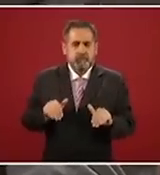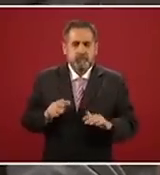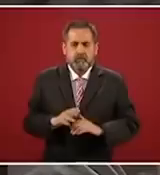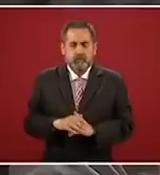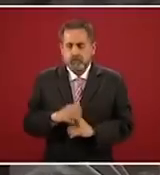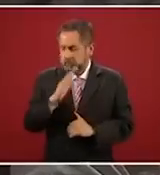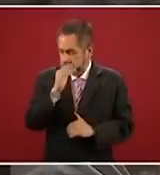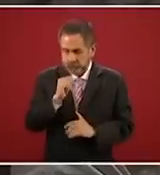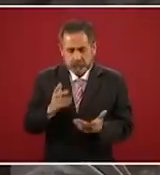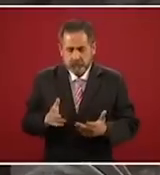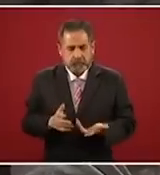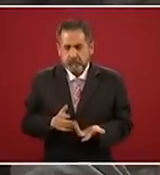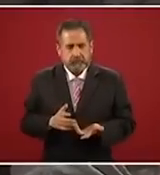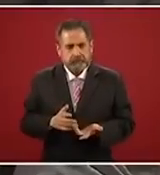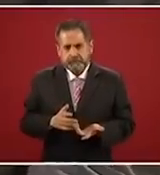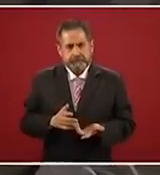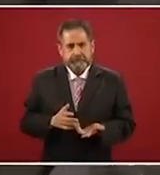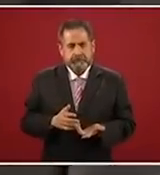sería